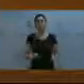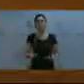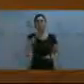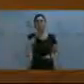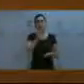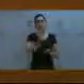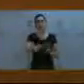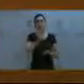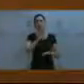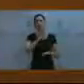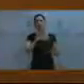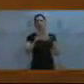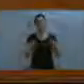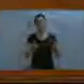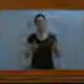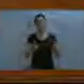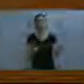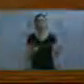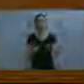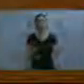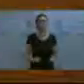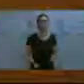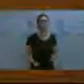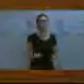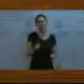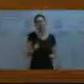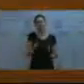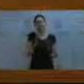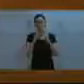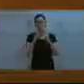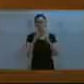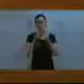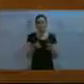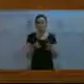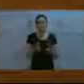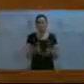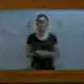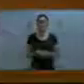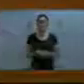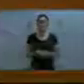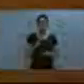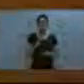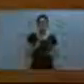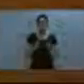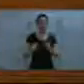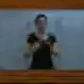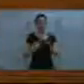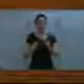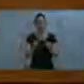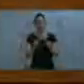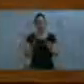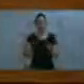allí, en ese Consejo Asesor. Y allí se discutieron todos los datos que hay que discutir. Vayan